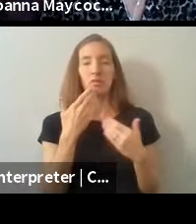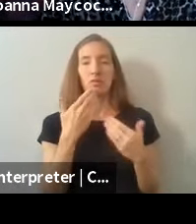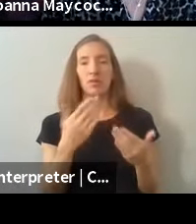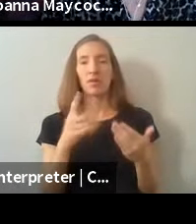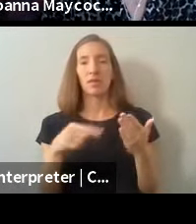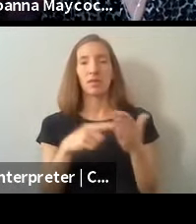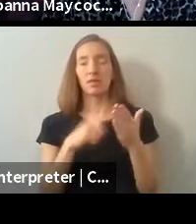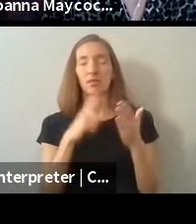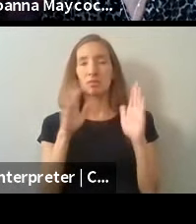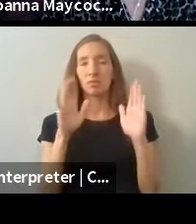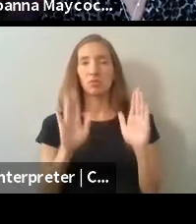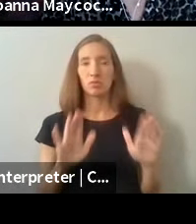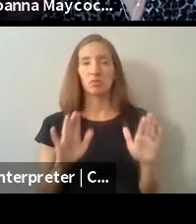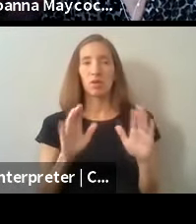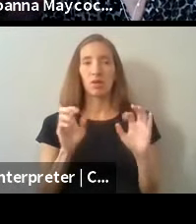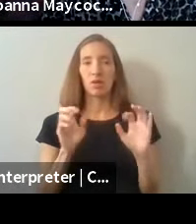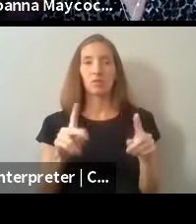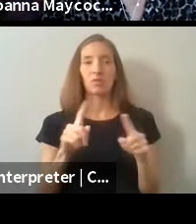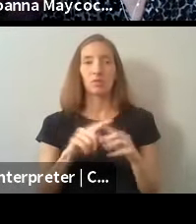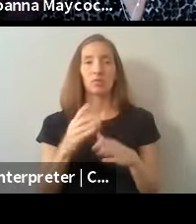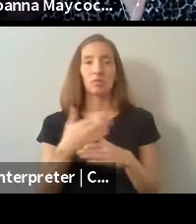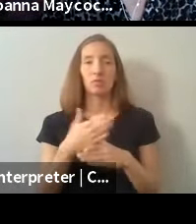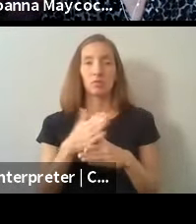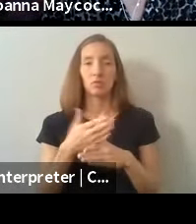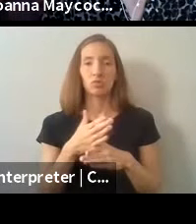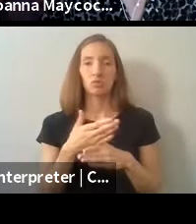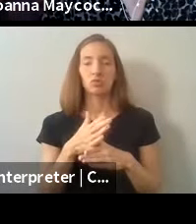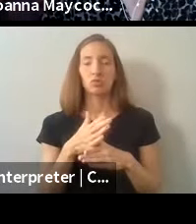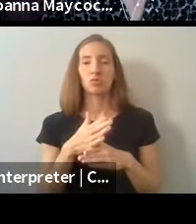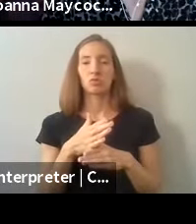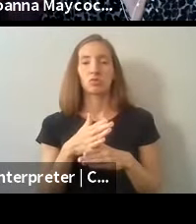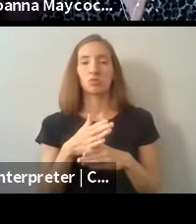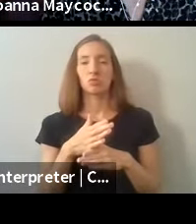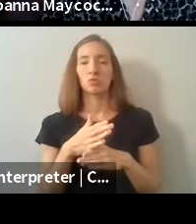to share with Committed Women